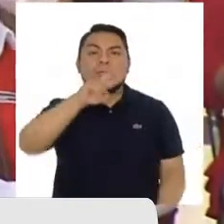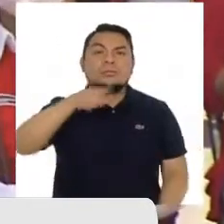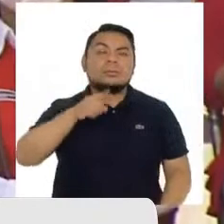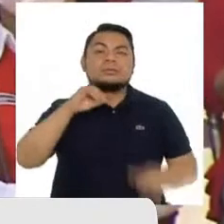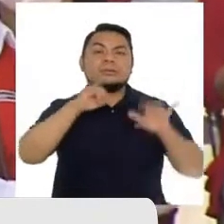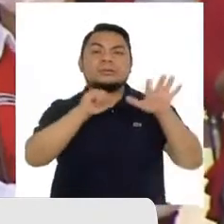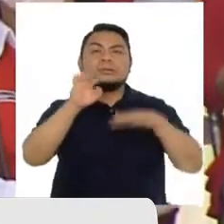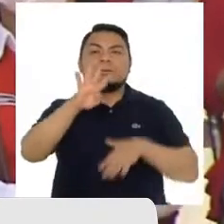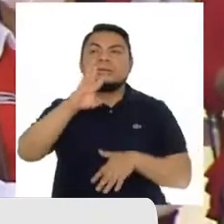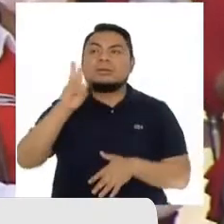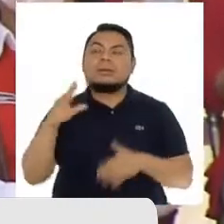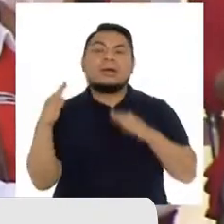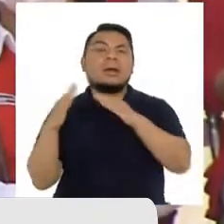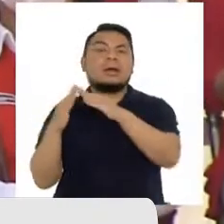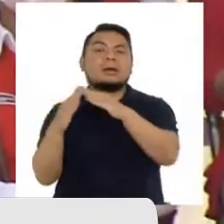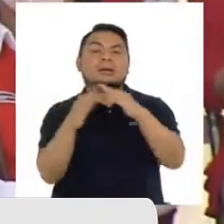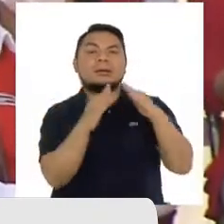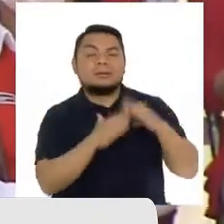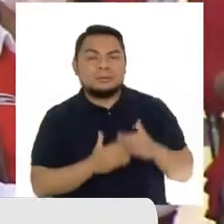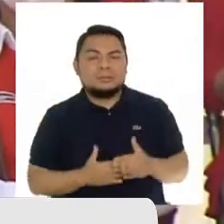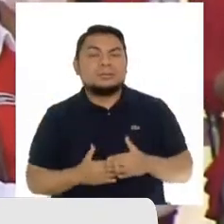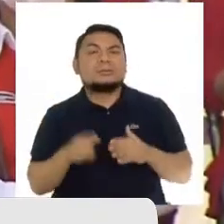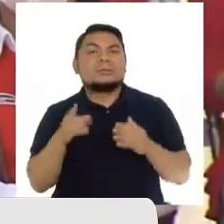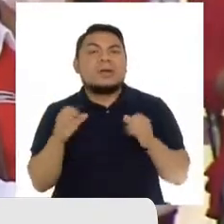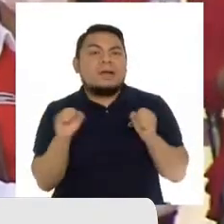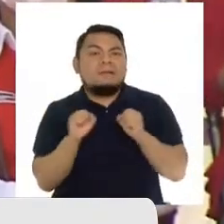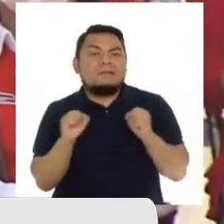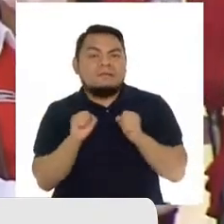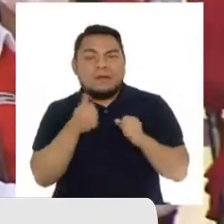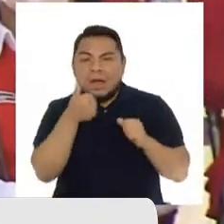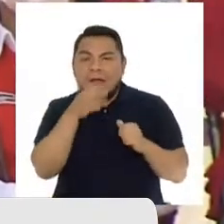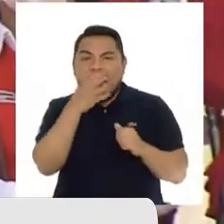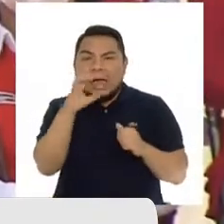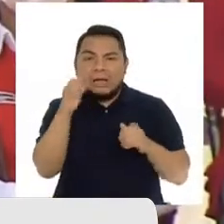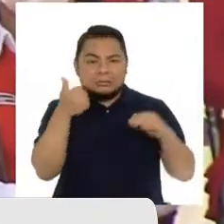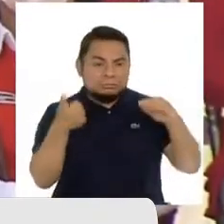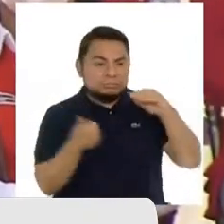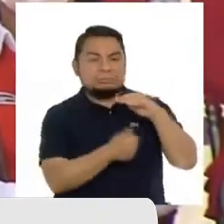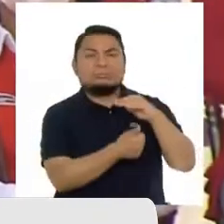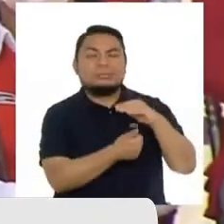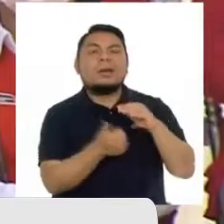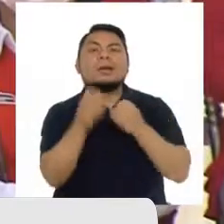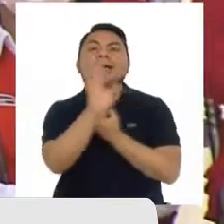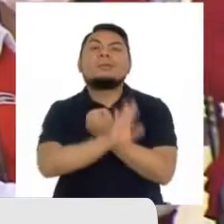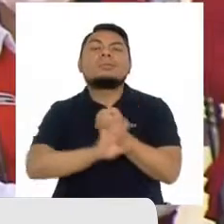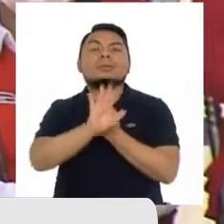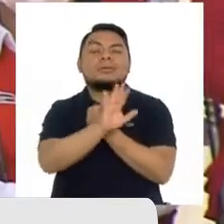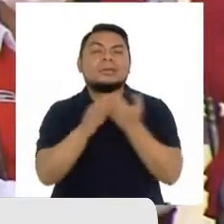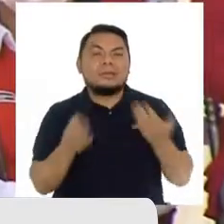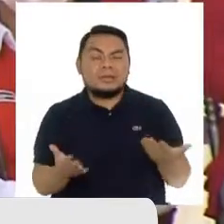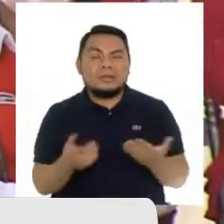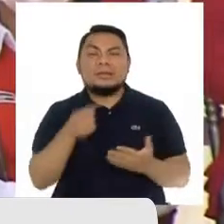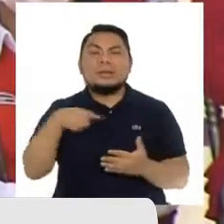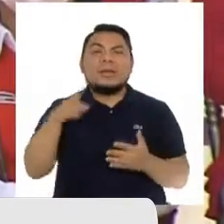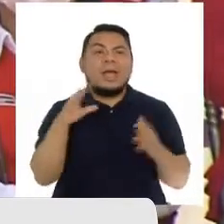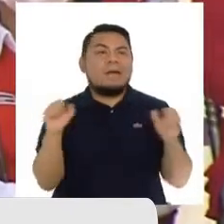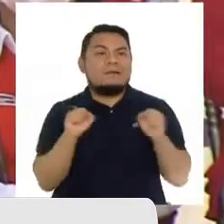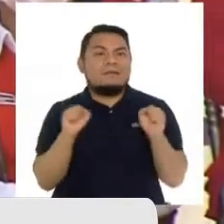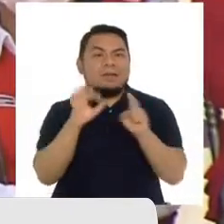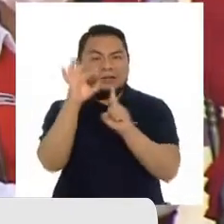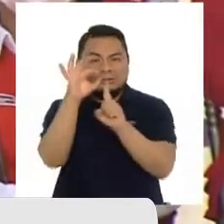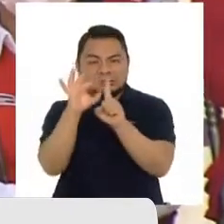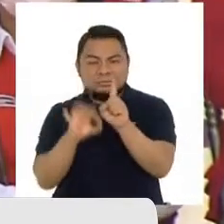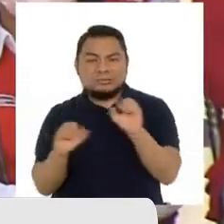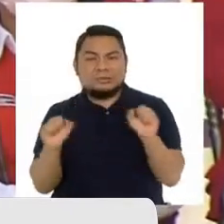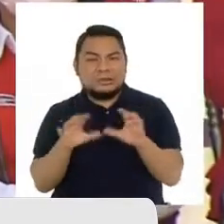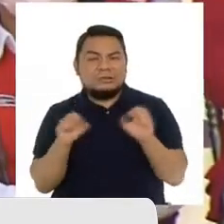2.646 viviendas bioclimáticas suma cuasi para proteger de las heladas y el viaje